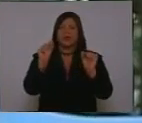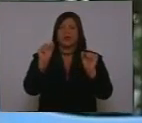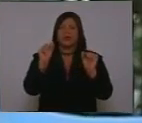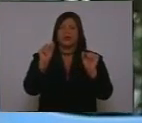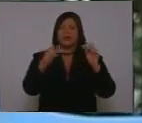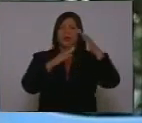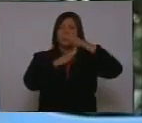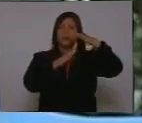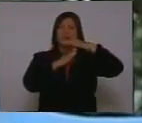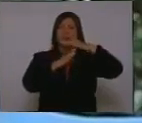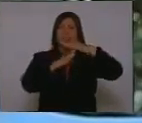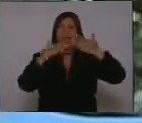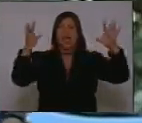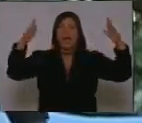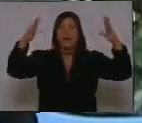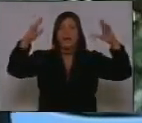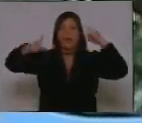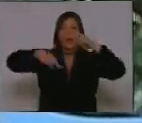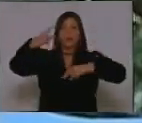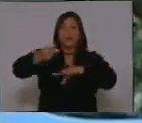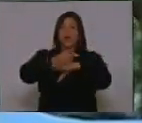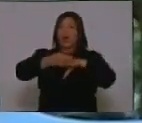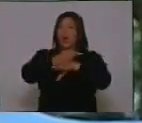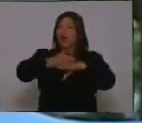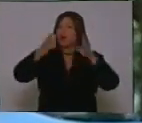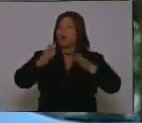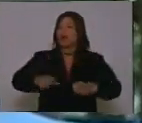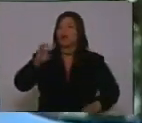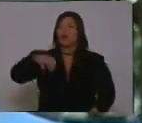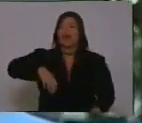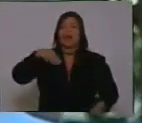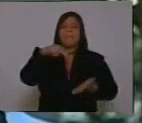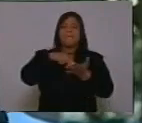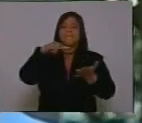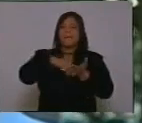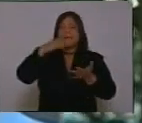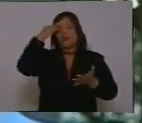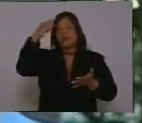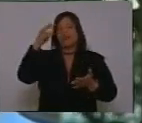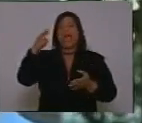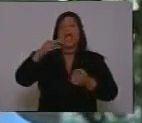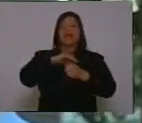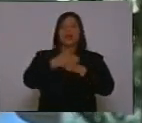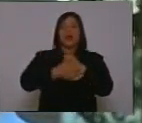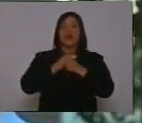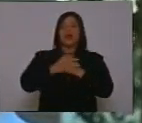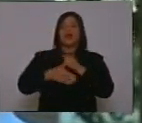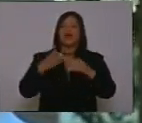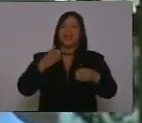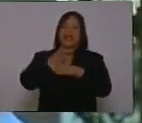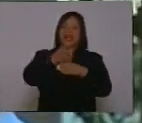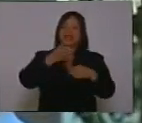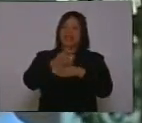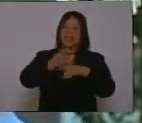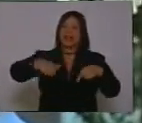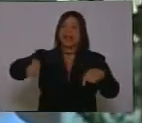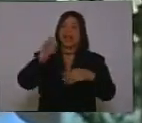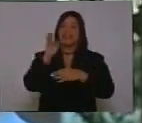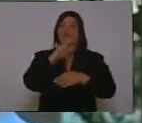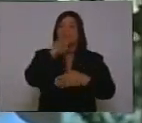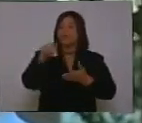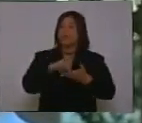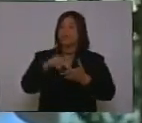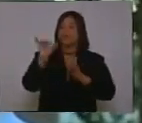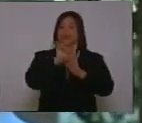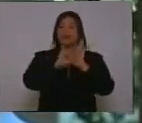darle un fuerte aplauso al próximo gobernador del estado Miranda, Héctor Rodríguez, que hace entrada aquí a la Asamblea